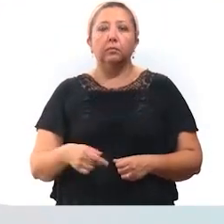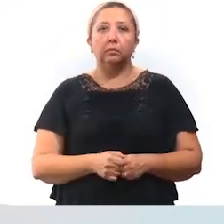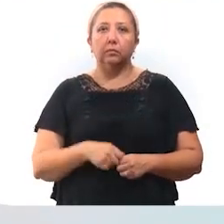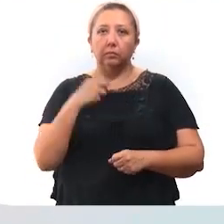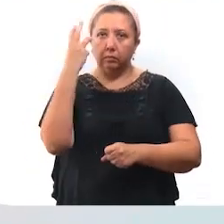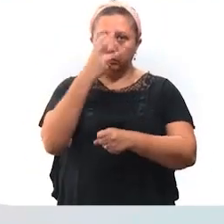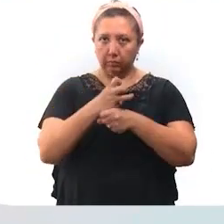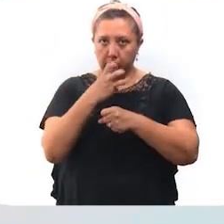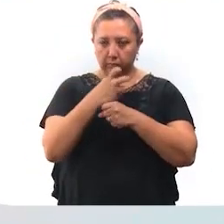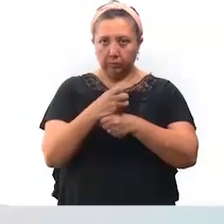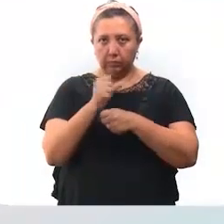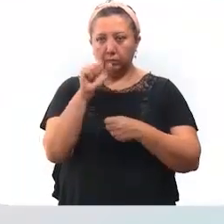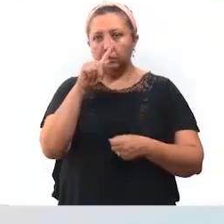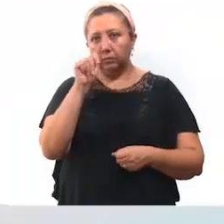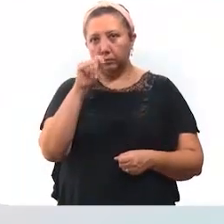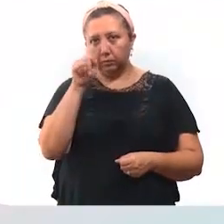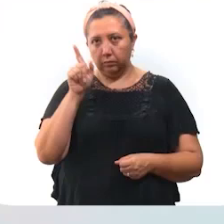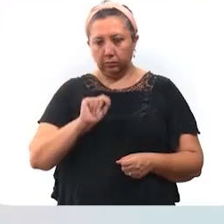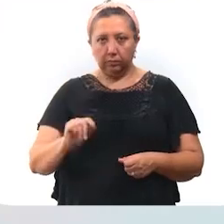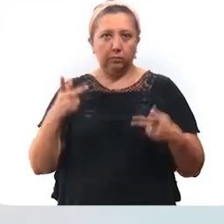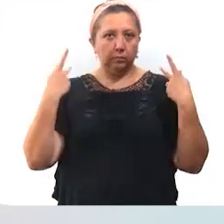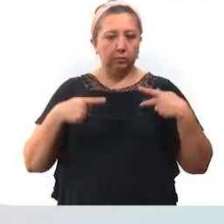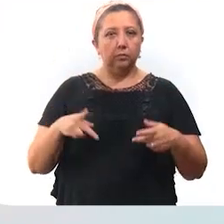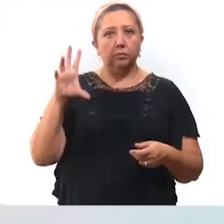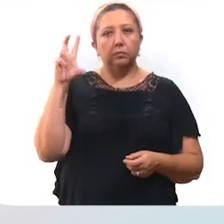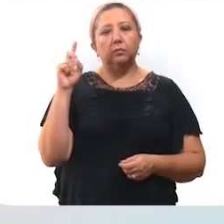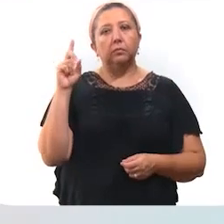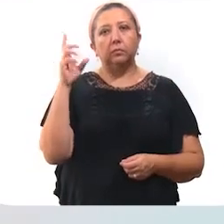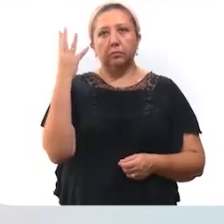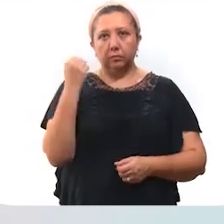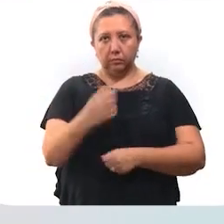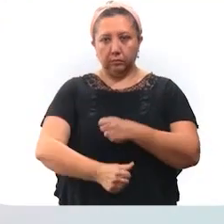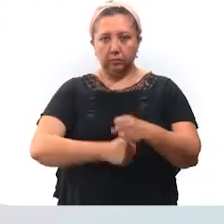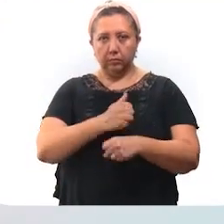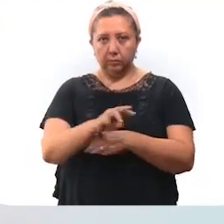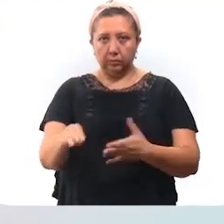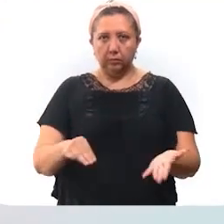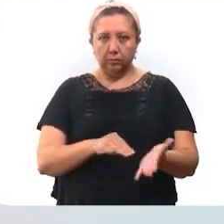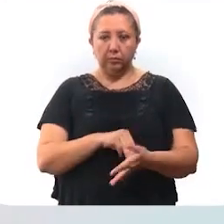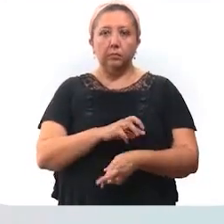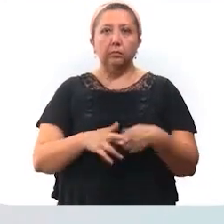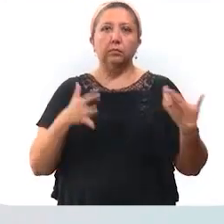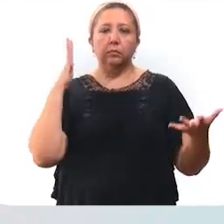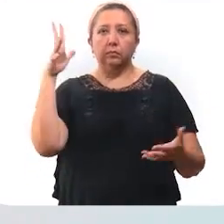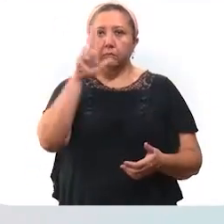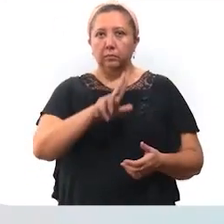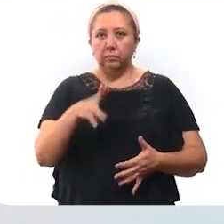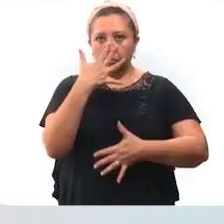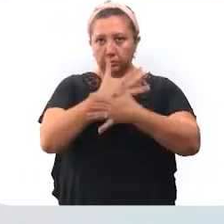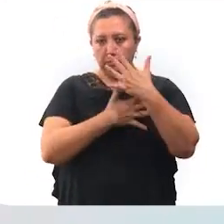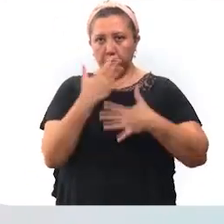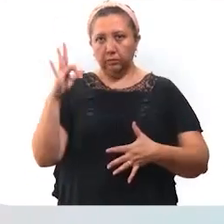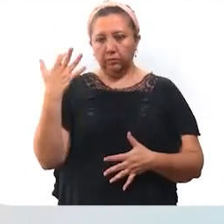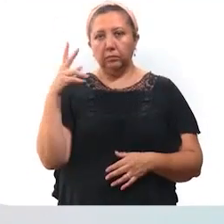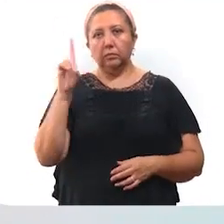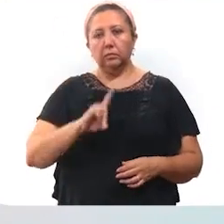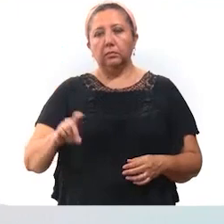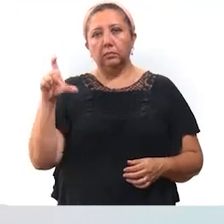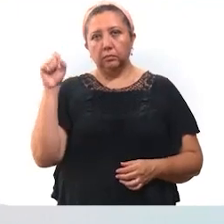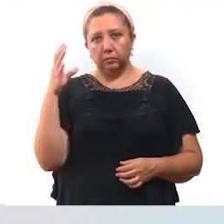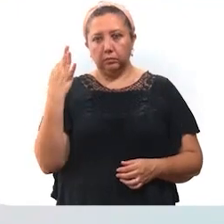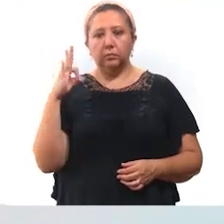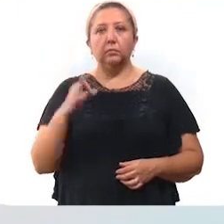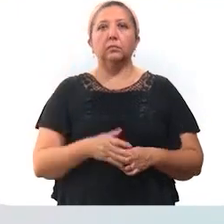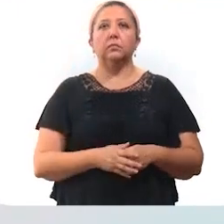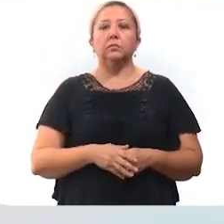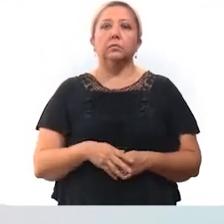a la tercera dosis de AstraZeneca para personas de 30 a 39 años en Mérida se realizará del martes 15 de febrero al domingo 20 de